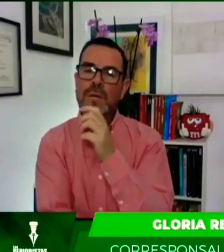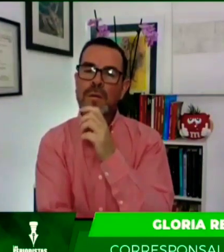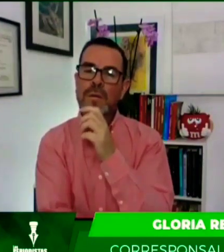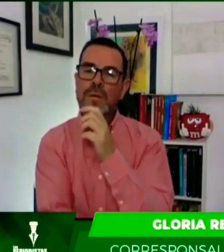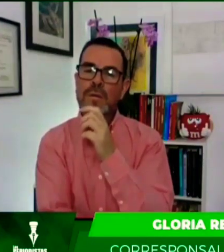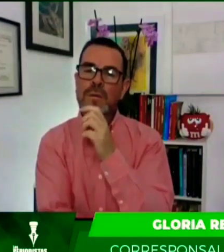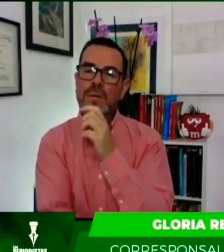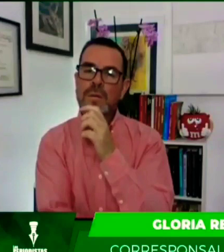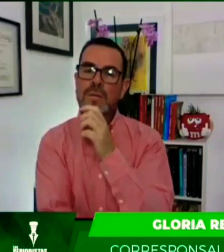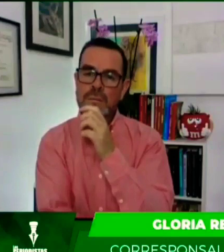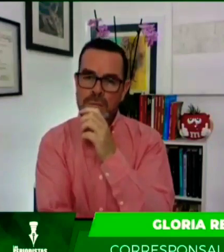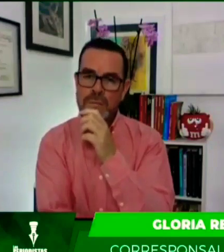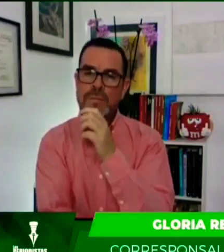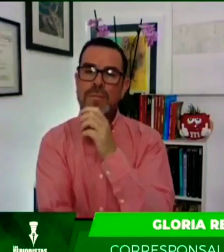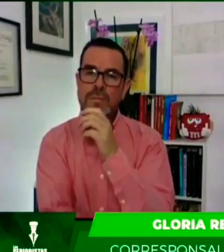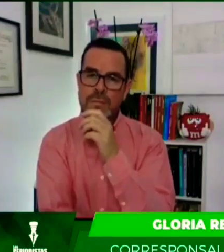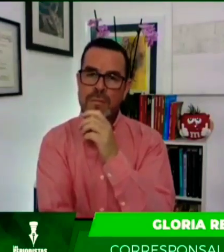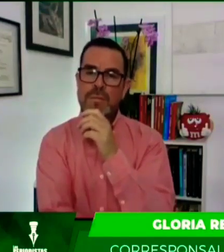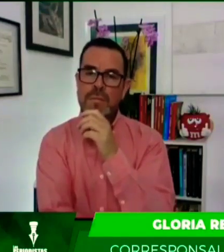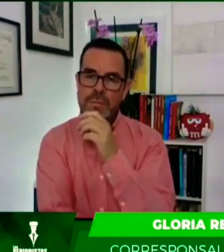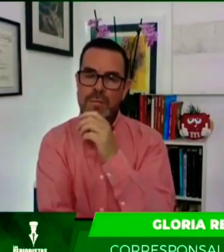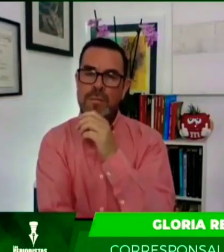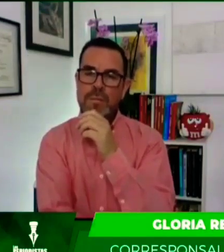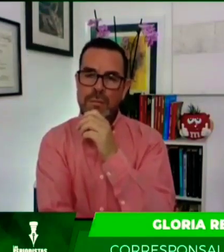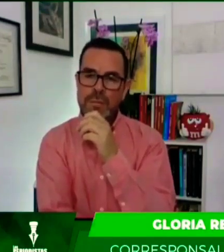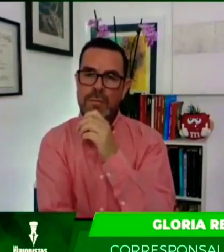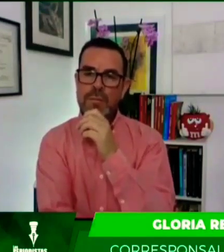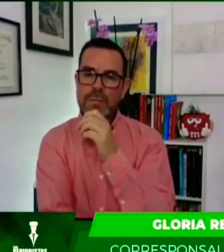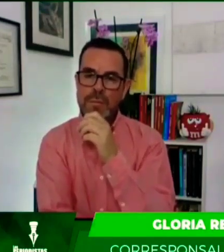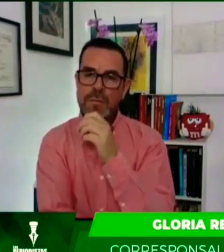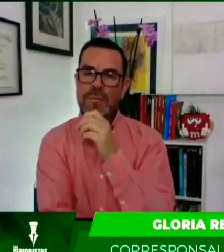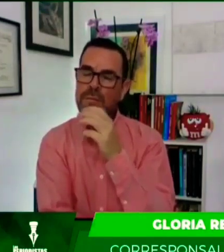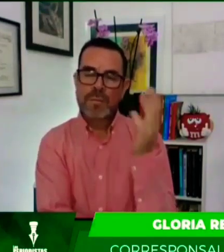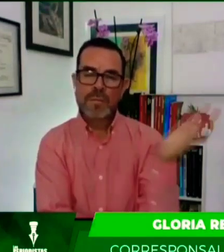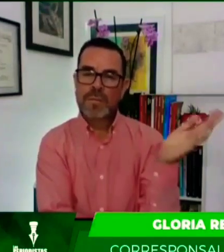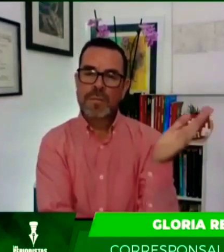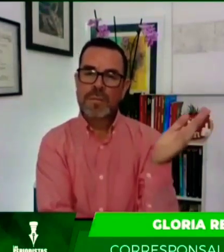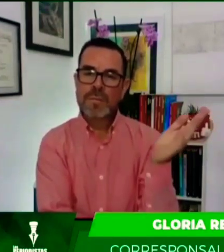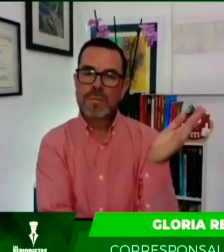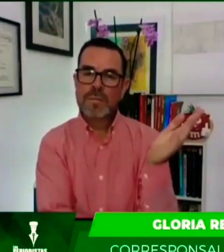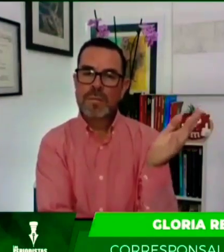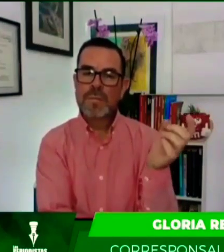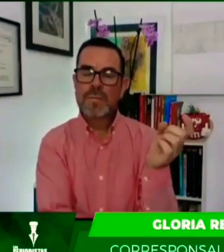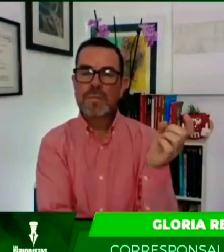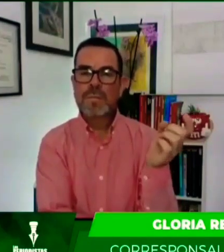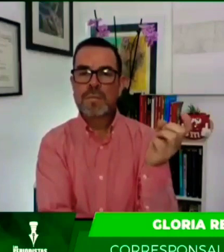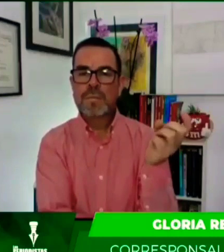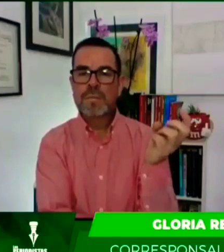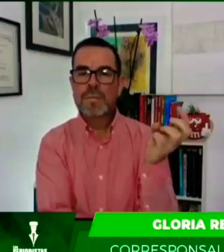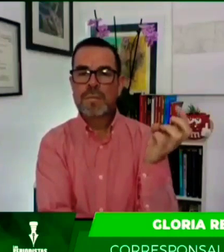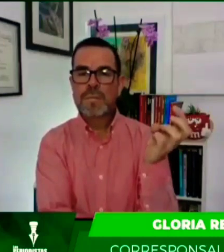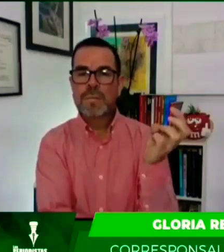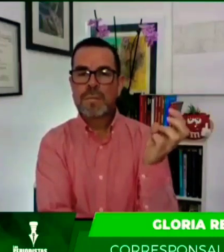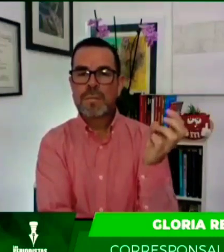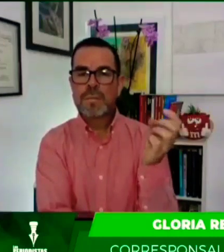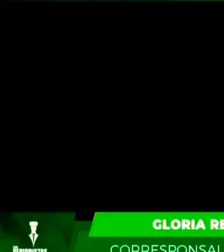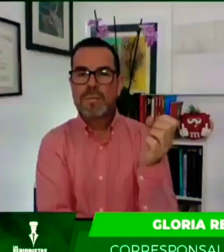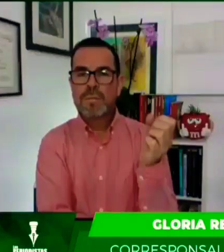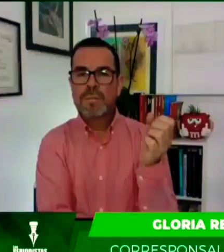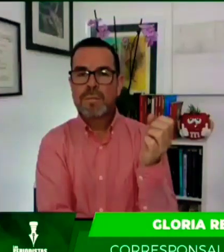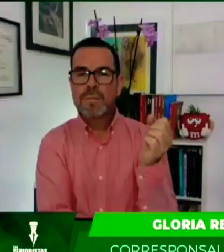6.200. Claro. Ajá. Hasta sí. 33 mil millones de pesos. Híjole, pues bueno,